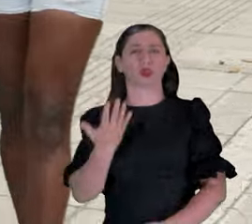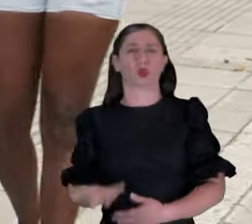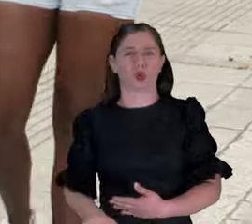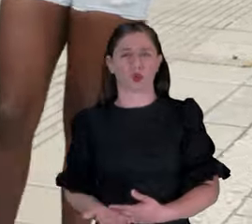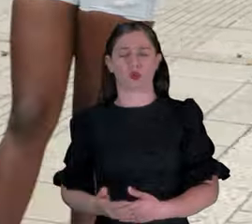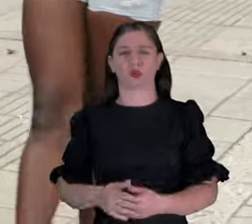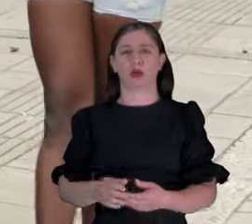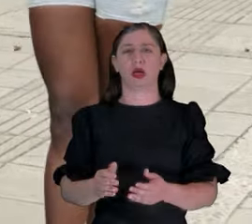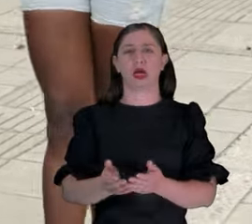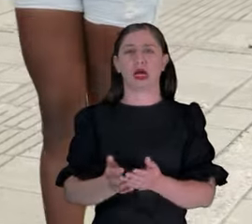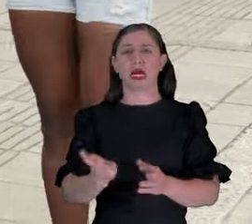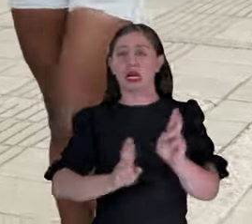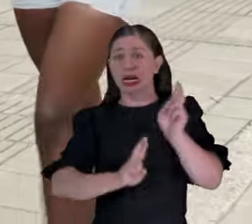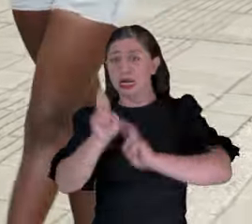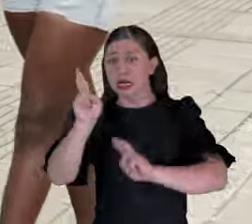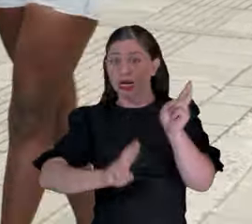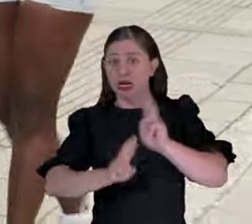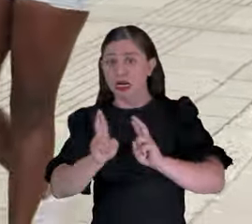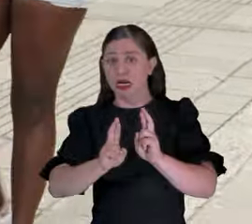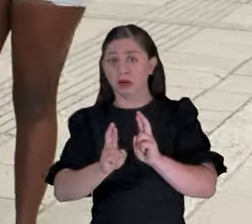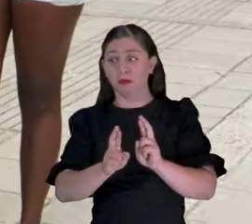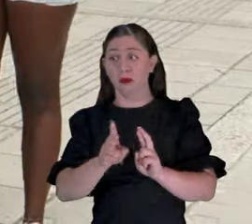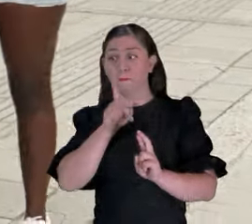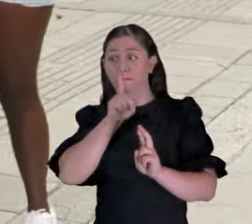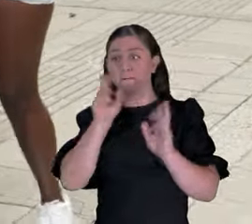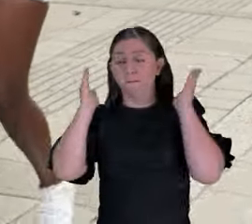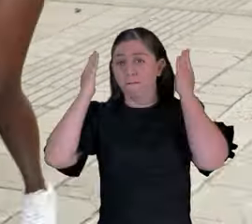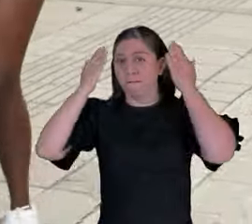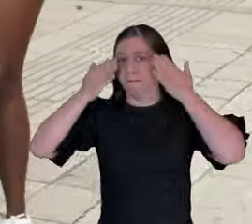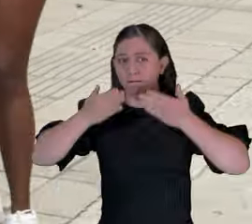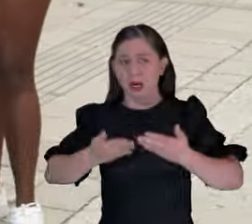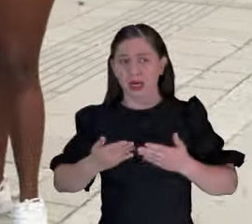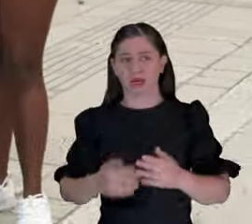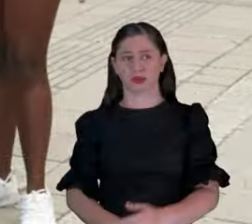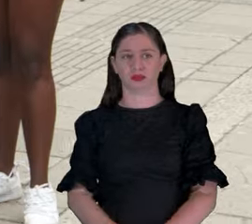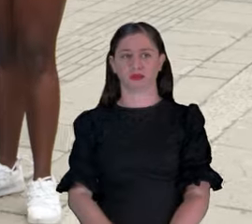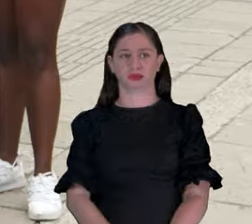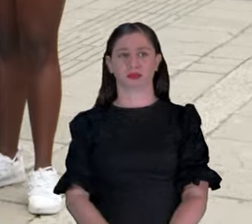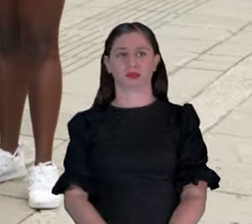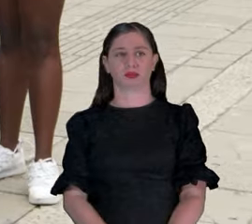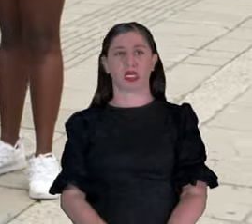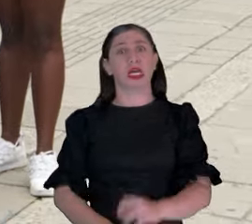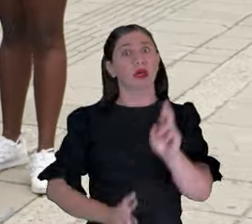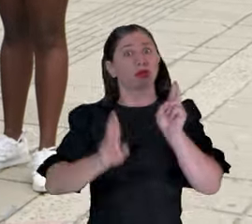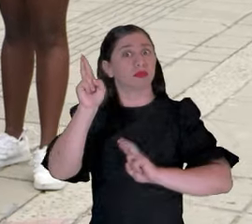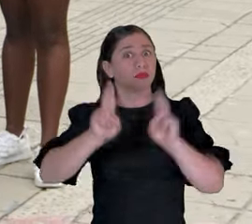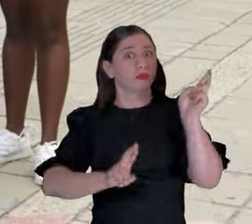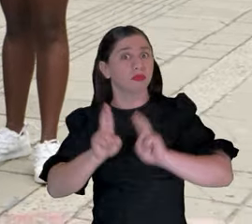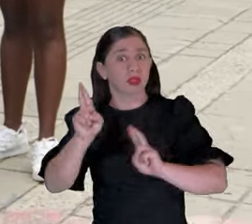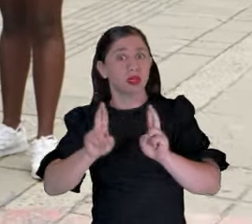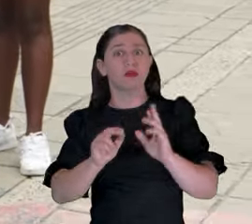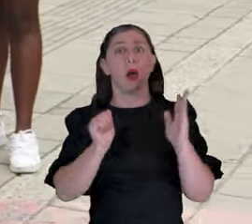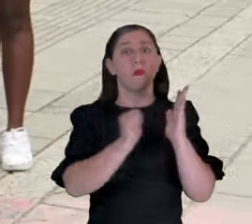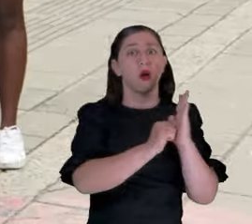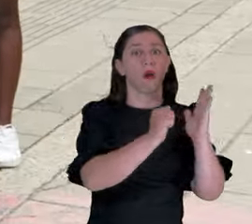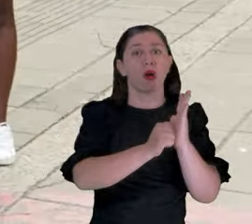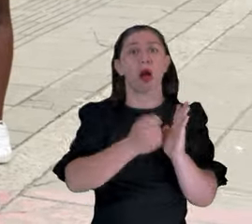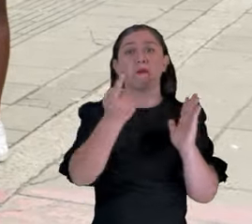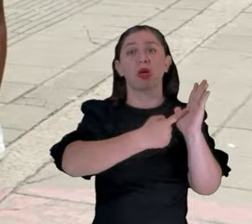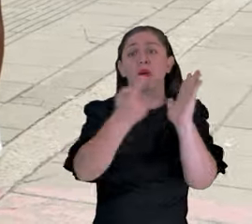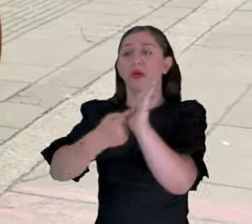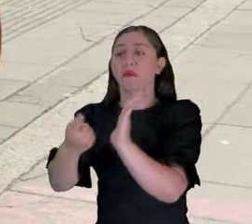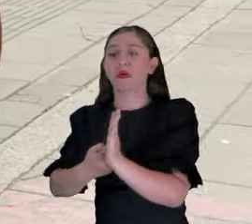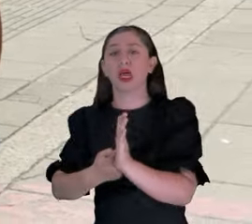bueno. Vea, lo que yo puedo hacer es jugar con los talonarios de mi mamá. Pero callar. Ni cerca. Organizamos